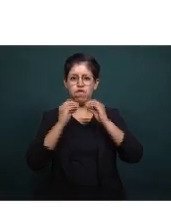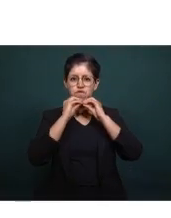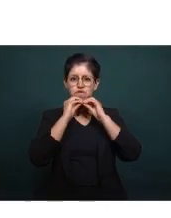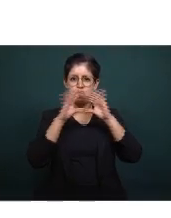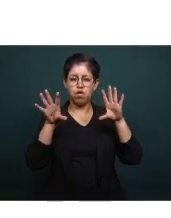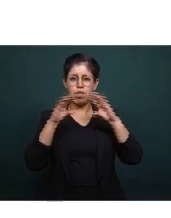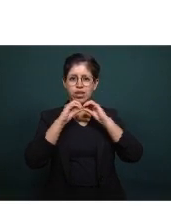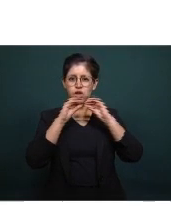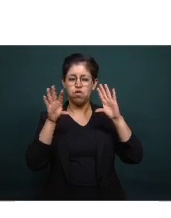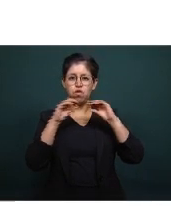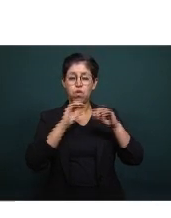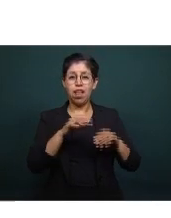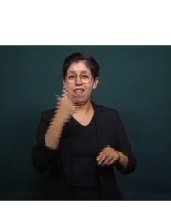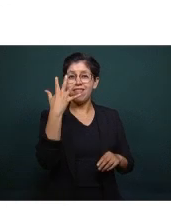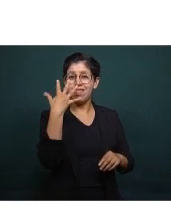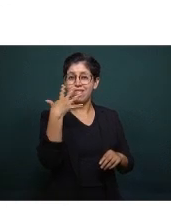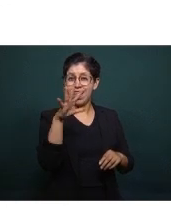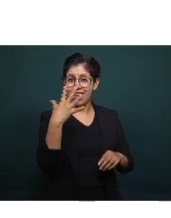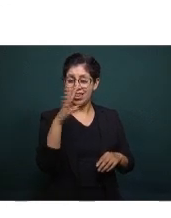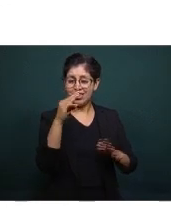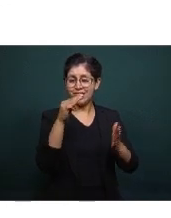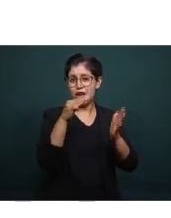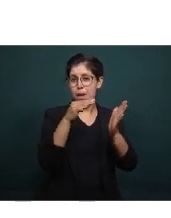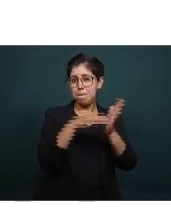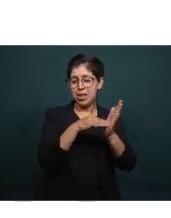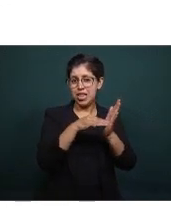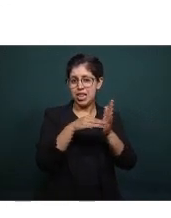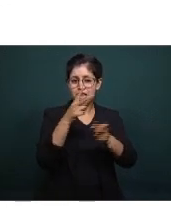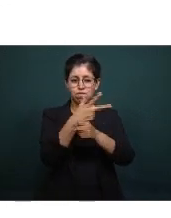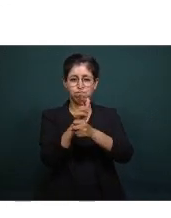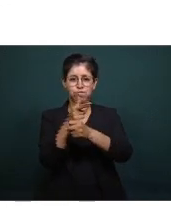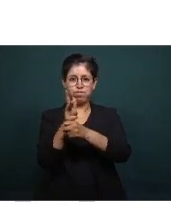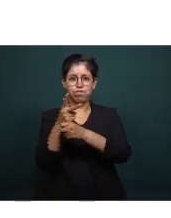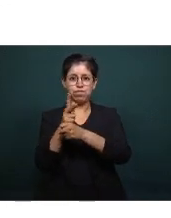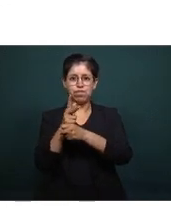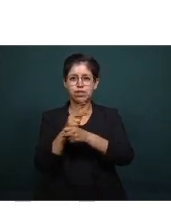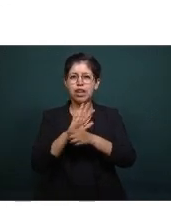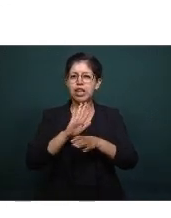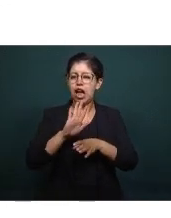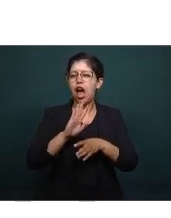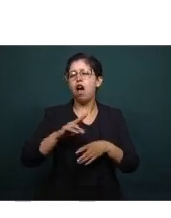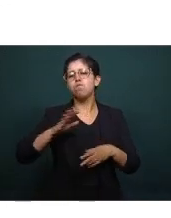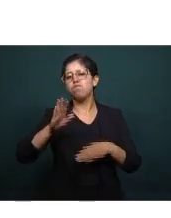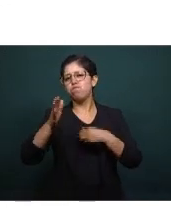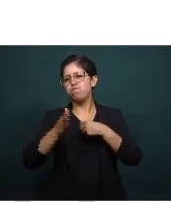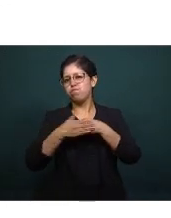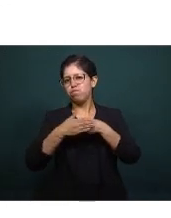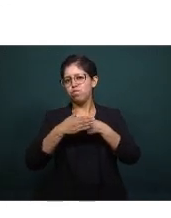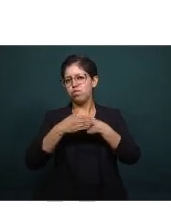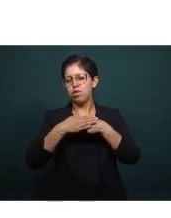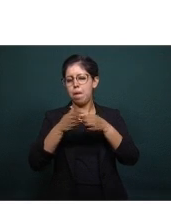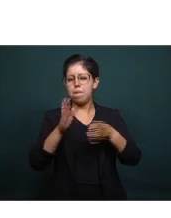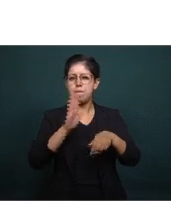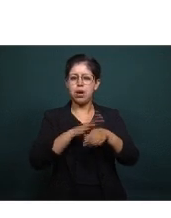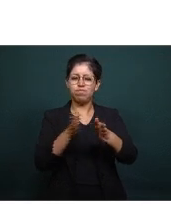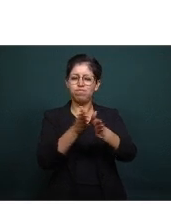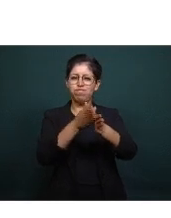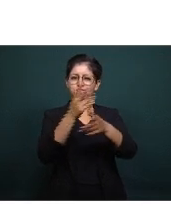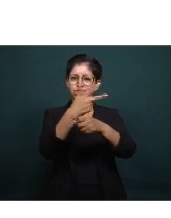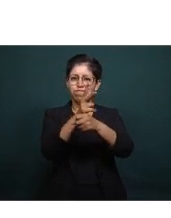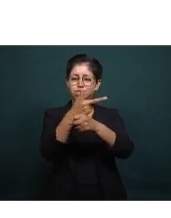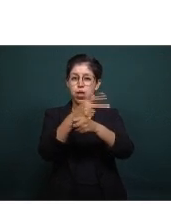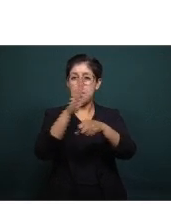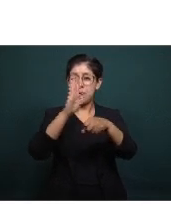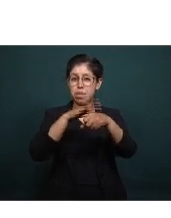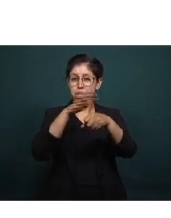una capacidad de 10,000 cámaras de videovigilancia, y estamos en proceso de incrementar esta capacidad para tener un